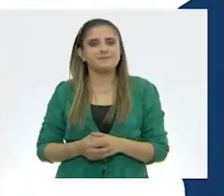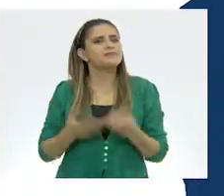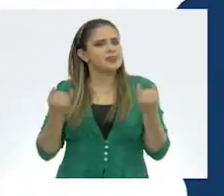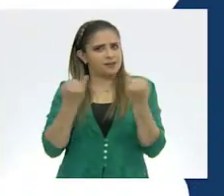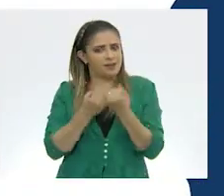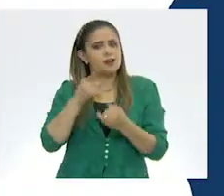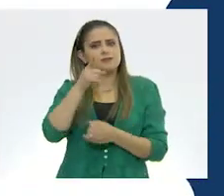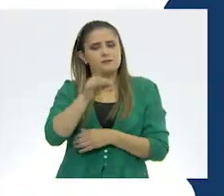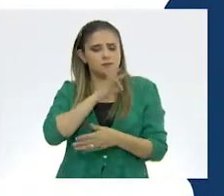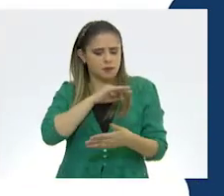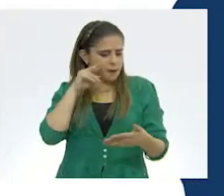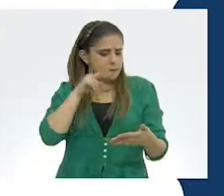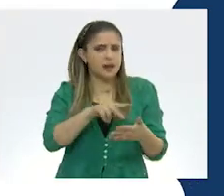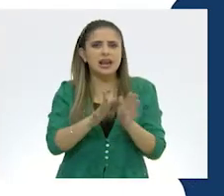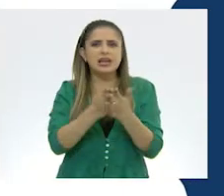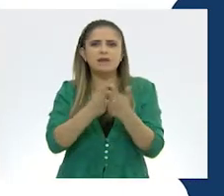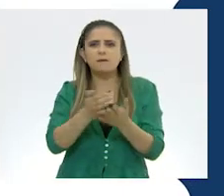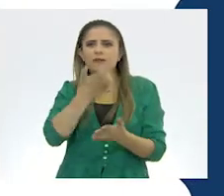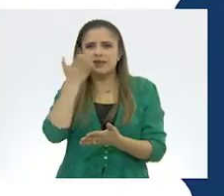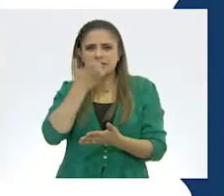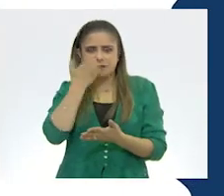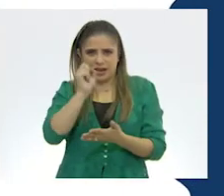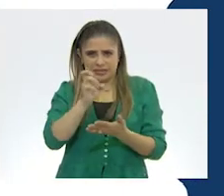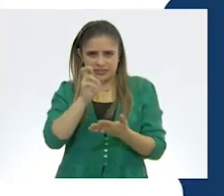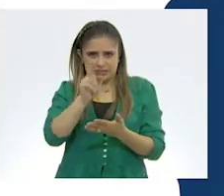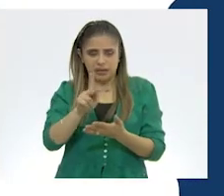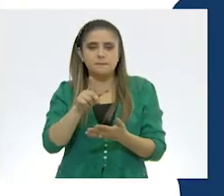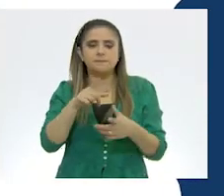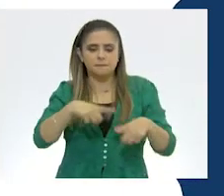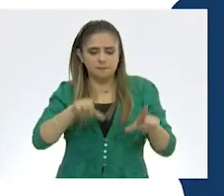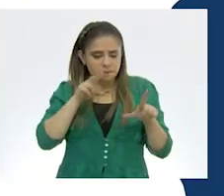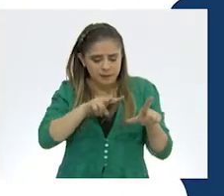También puedes encontrar los libros de texto en la página